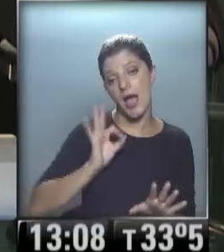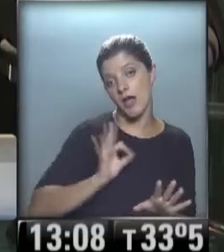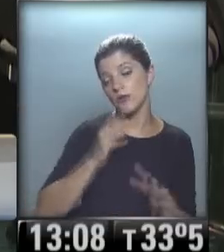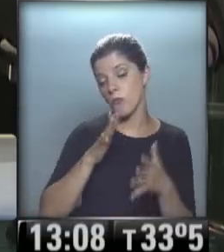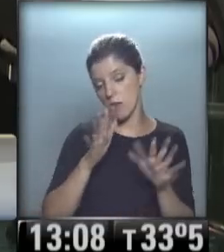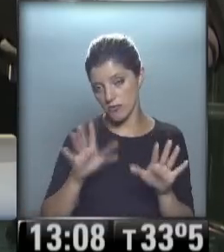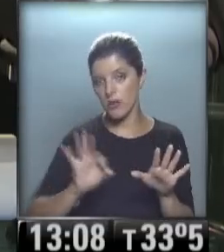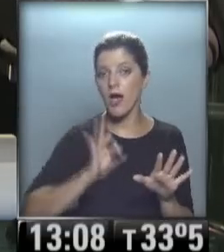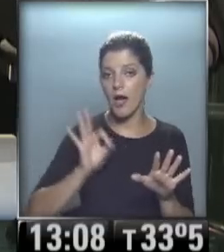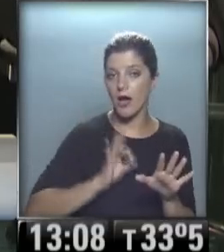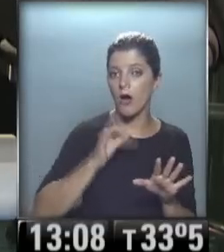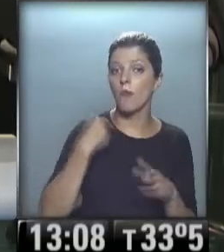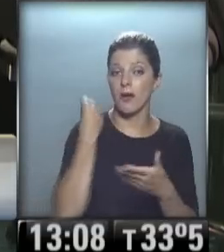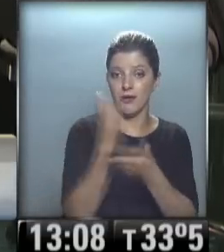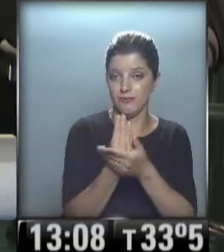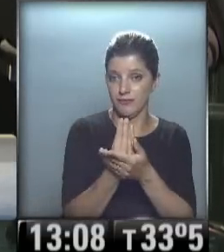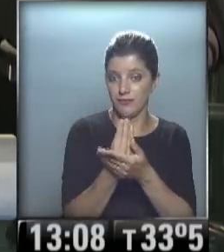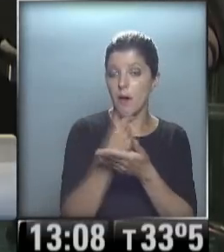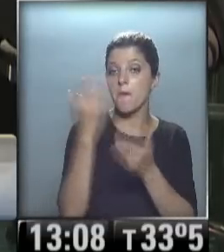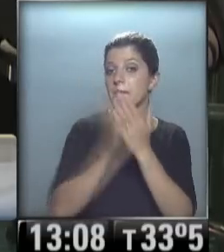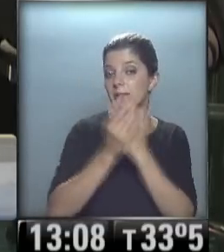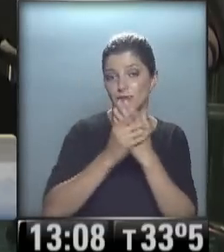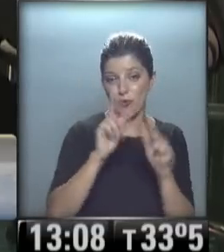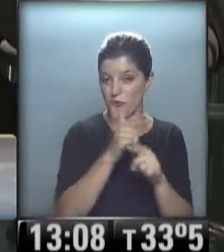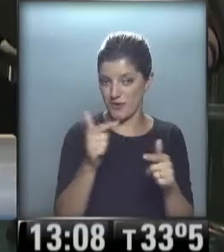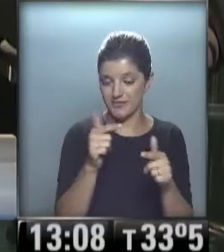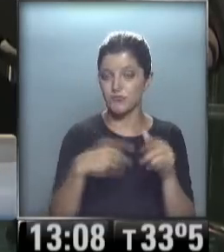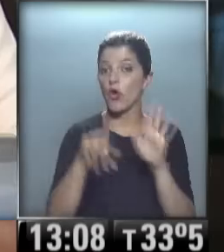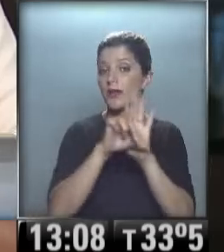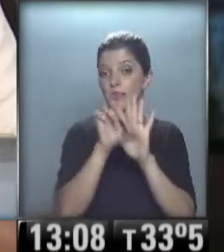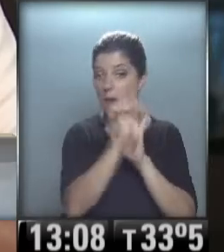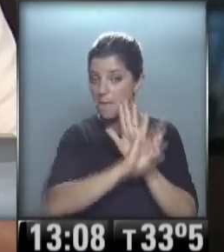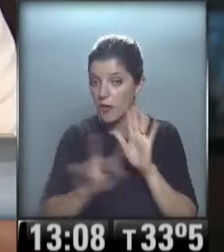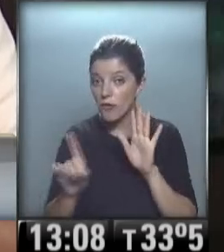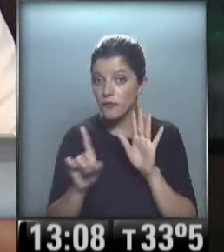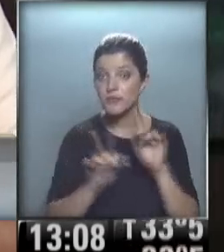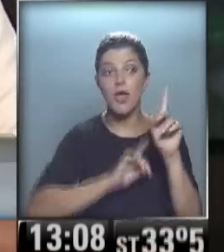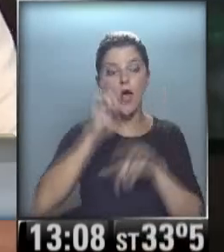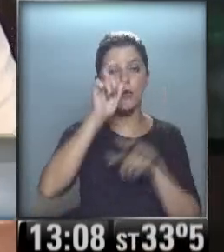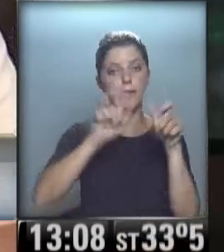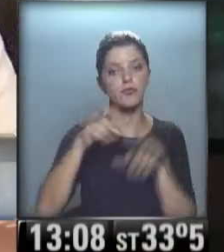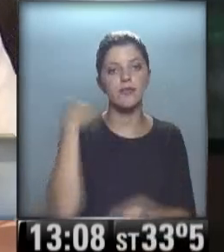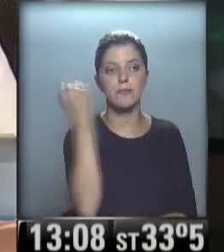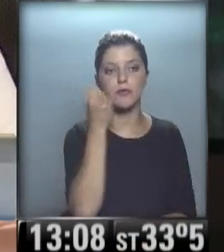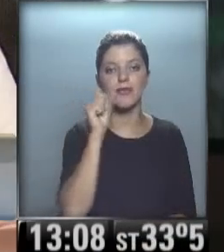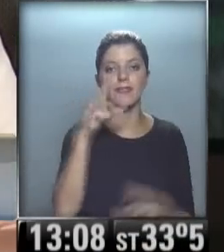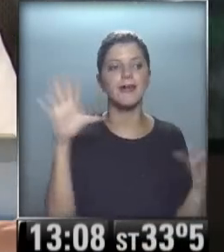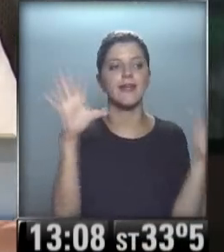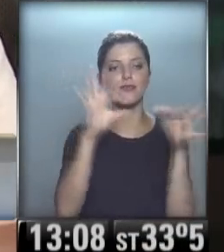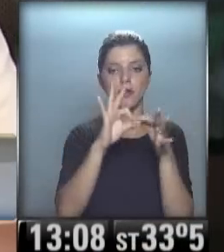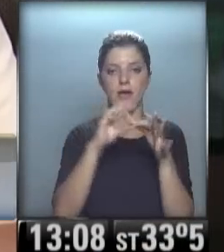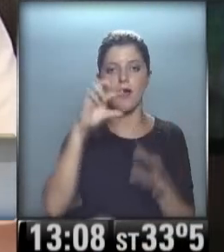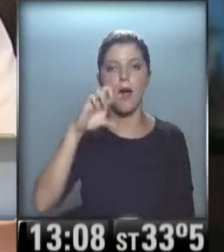no van a tener ni cargo de ministro ningún cargo legislativo muchos de los importantes hombres del pinochetismo no van a